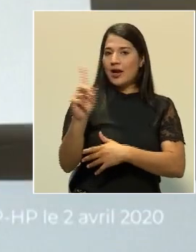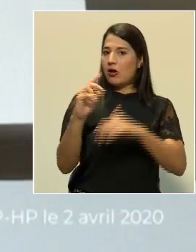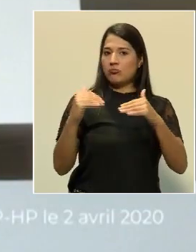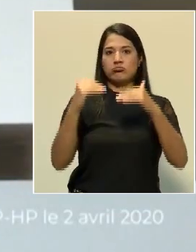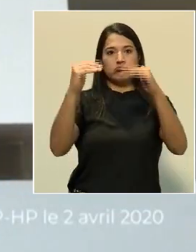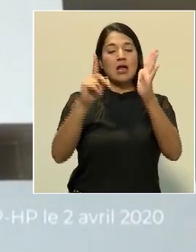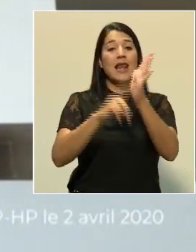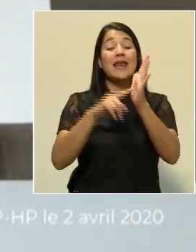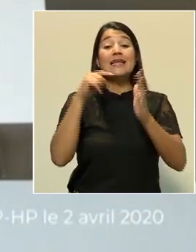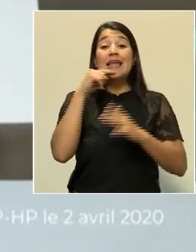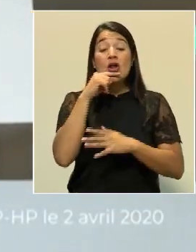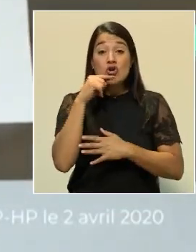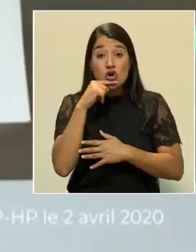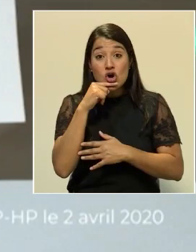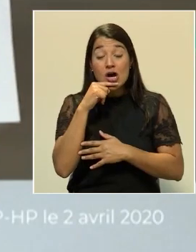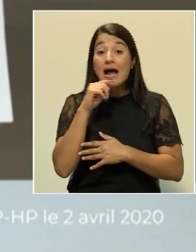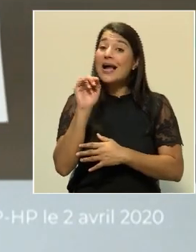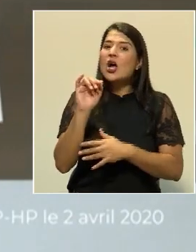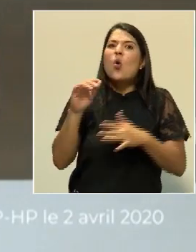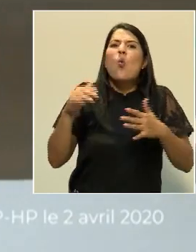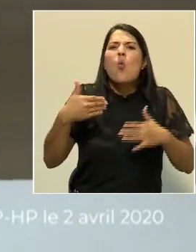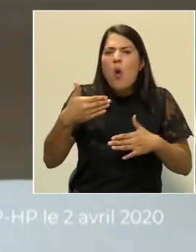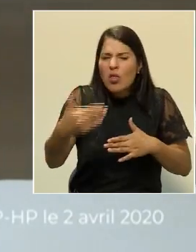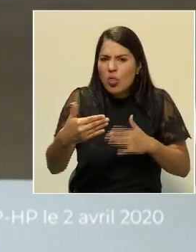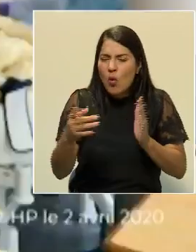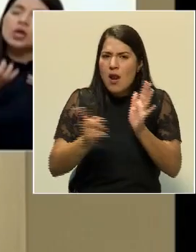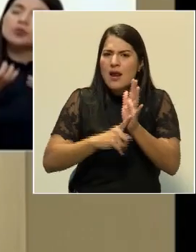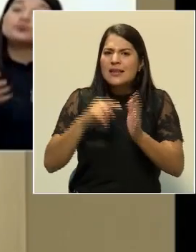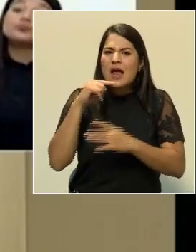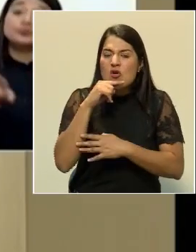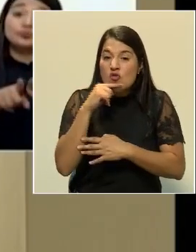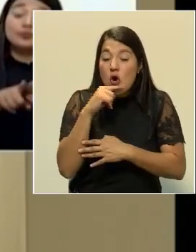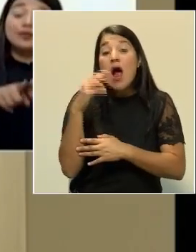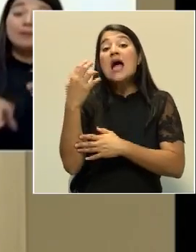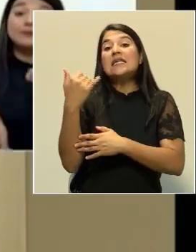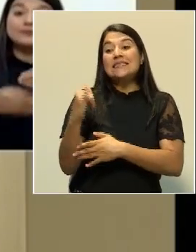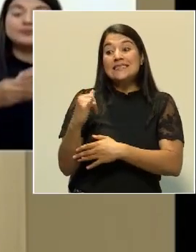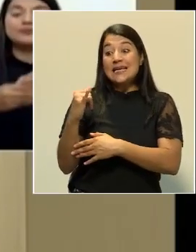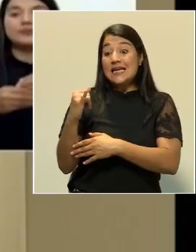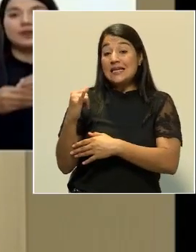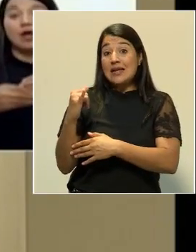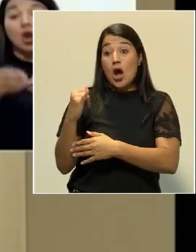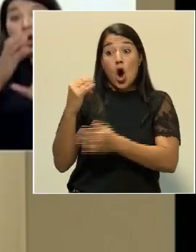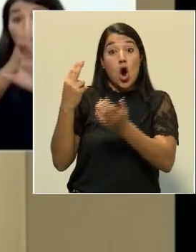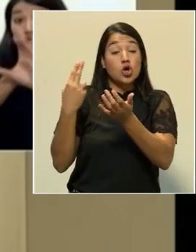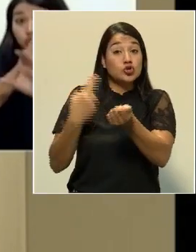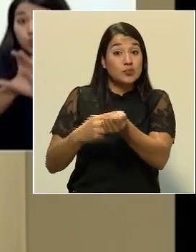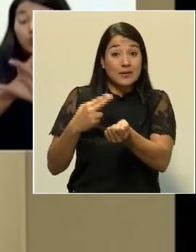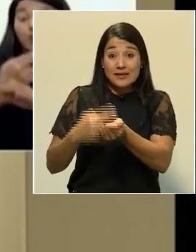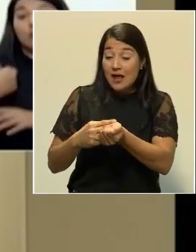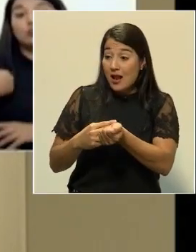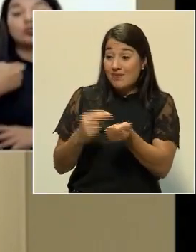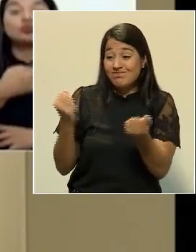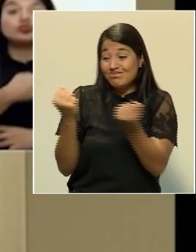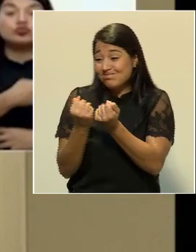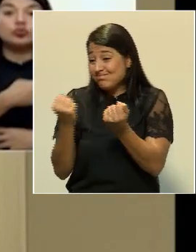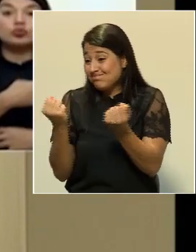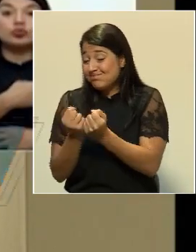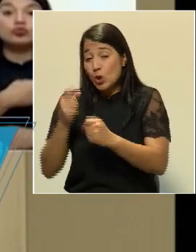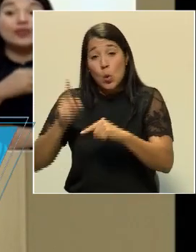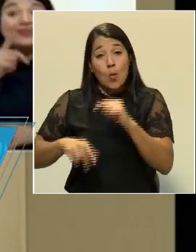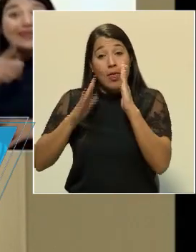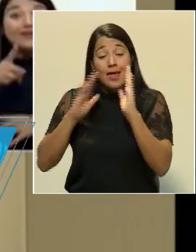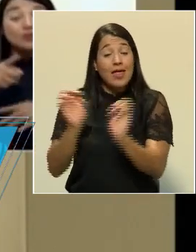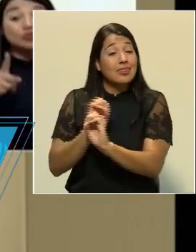Esto ocurriría si se da una ocupación hospitalaria extrema. Las medidas que se tendrían que tomar en una alerta